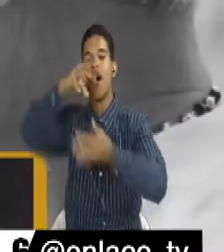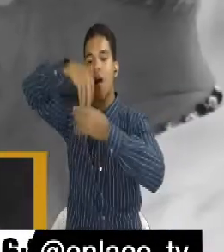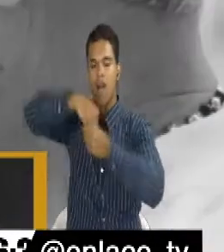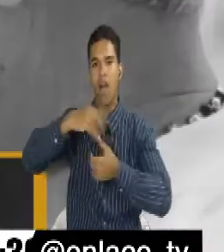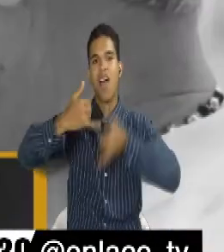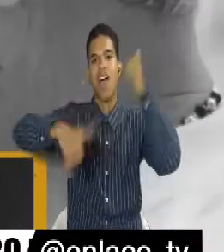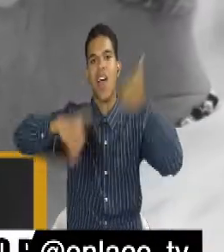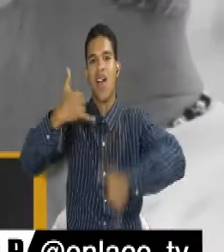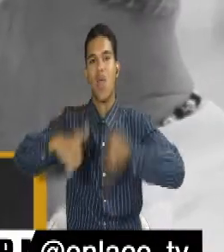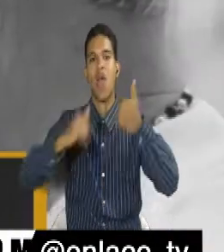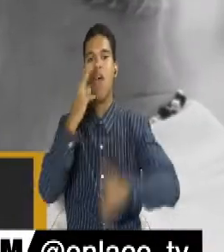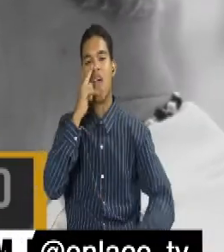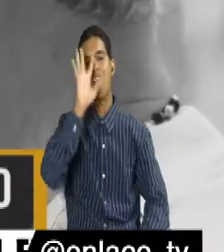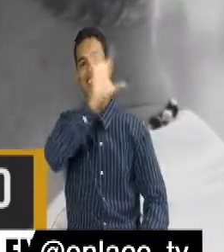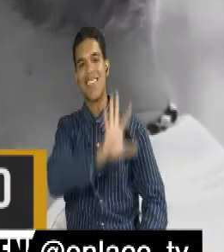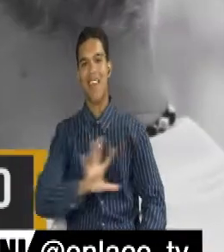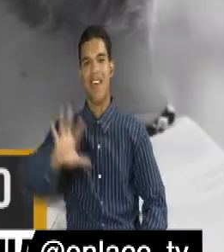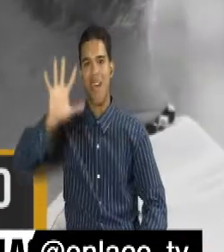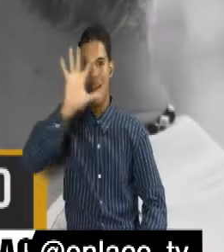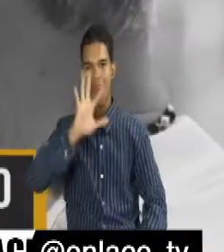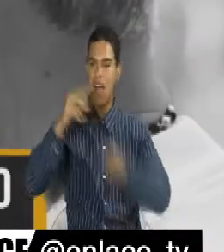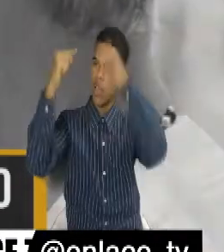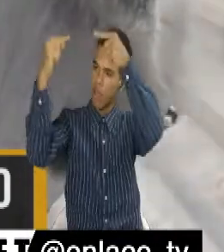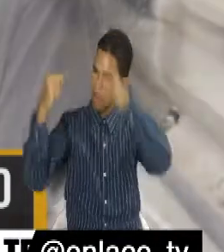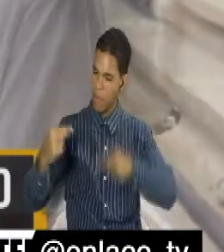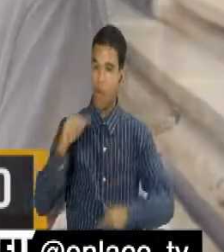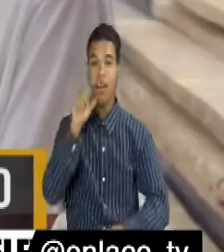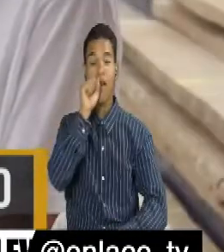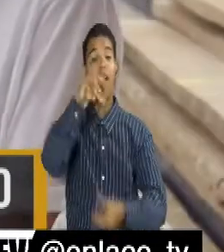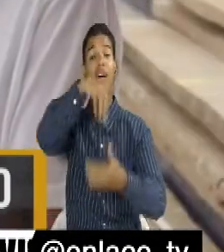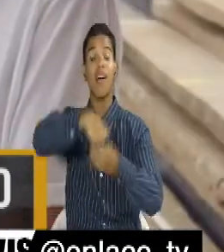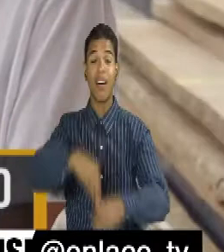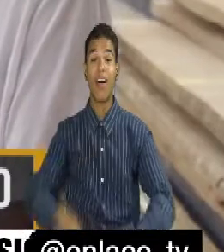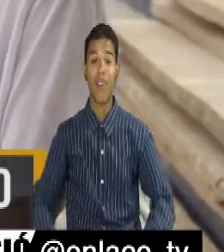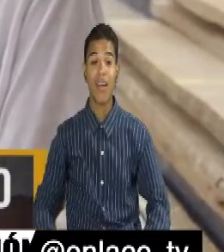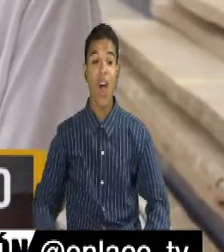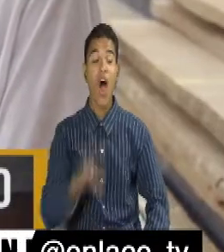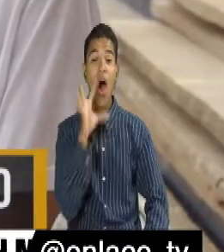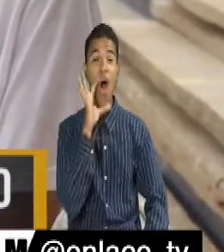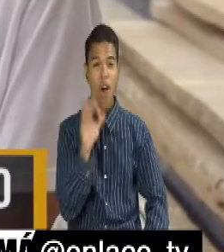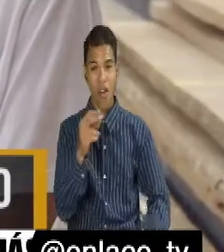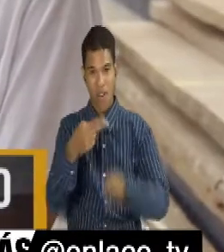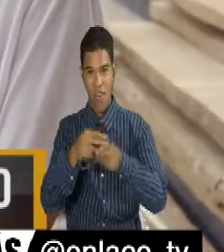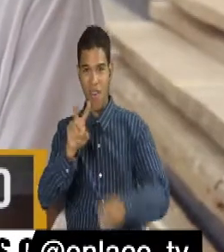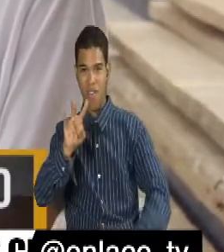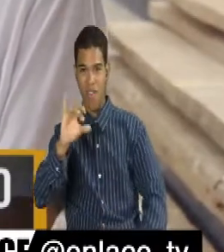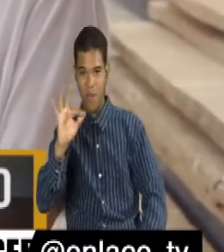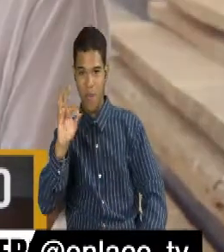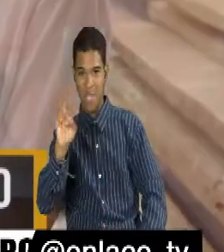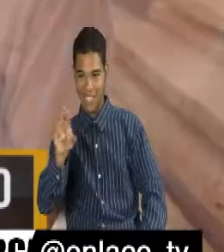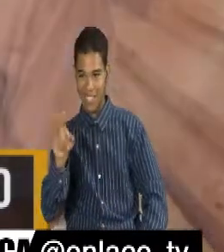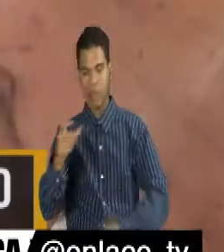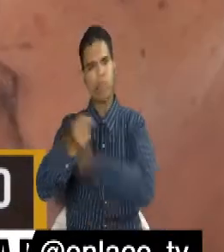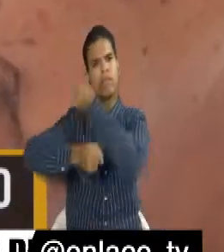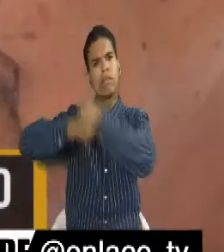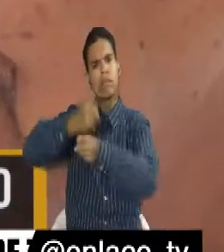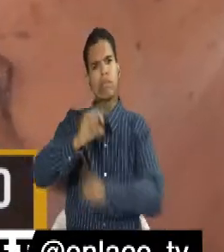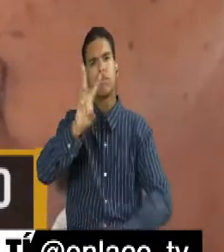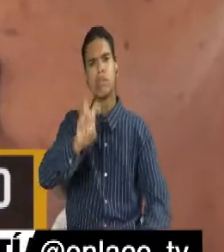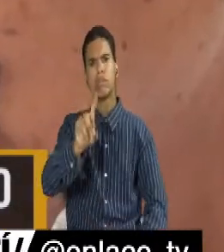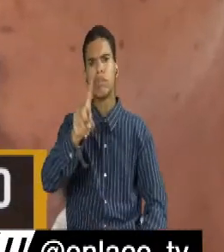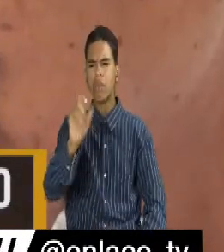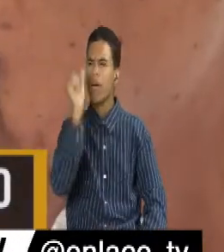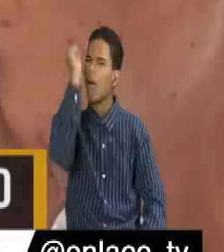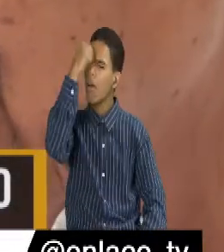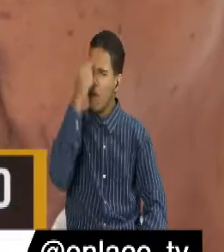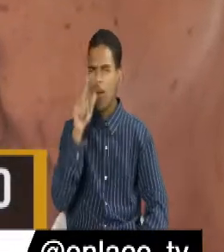Esta es quizá una de las anécdotas que más recuerda Víctor Cadena, quien a sus 86 años se alcanza a acordar cómo fueron los inicios